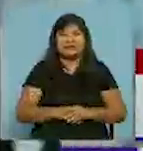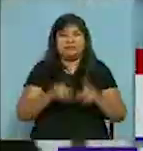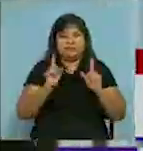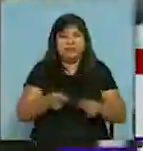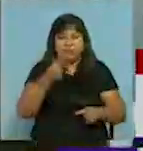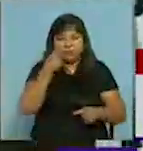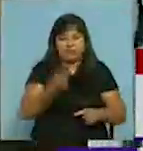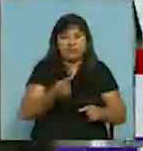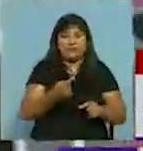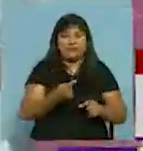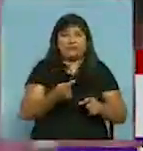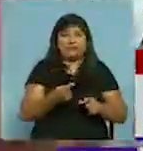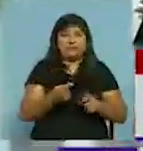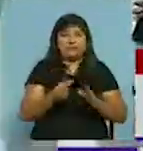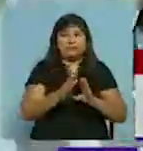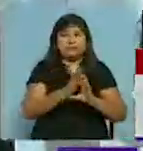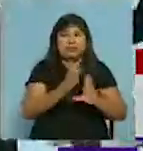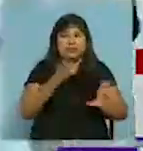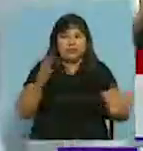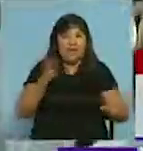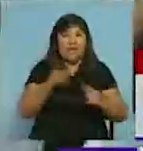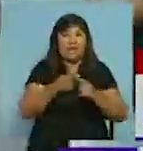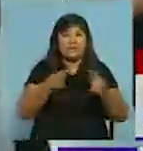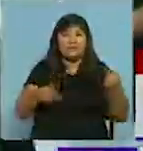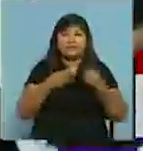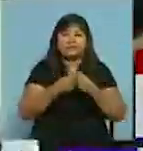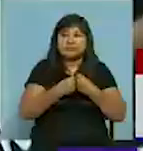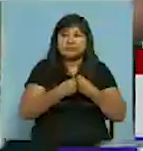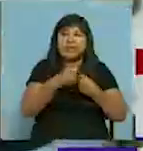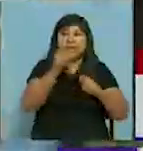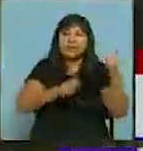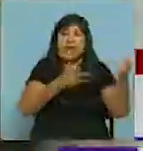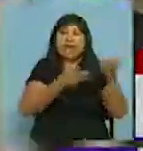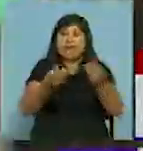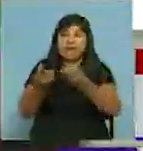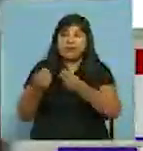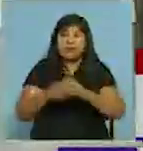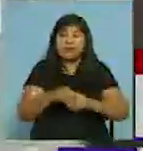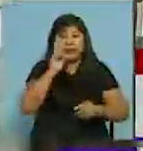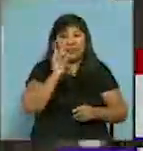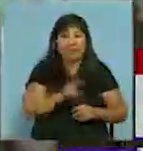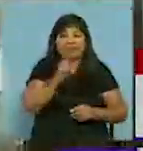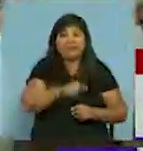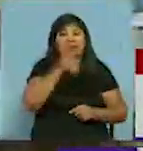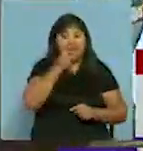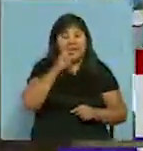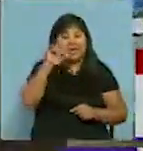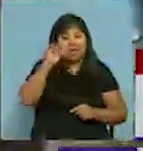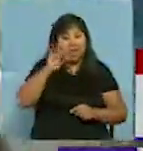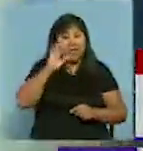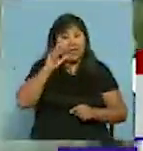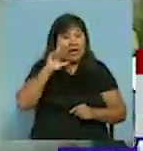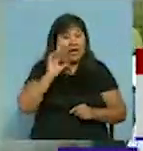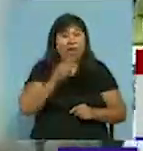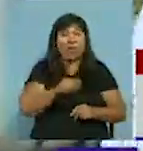fila bastante larga con servidores como así también hermanos que están en estos momentos acá estamos con rodrigo chiliguay uno de los hacedores